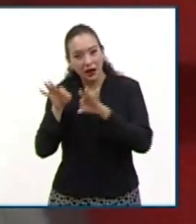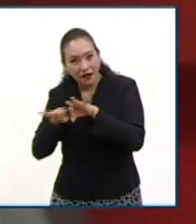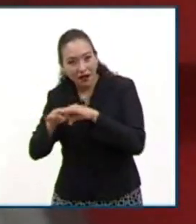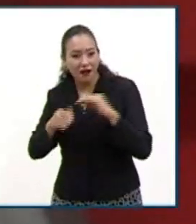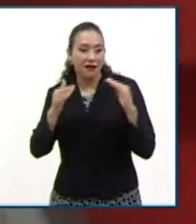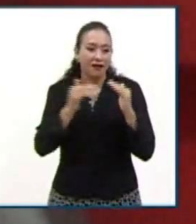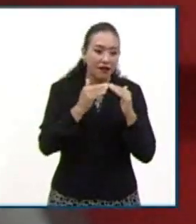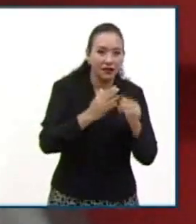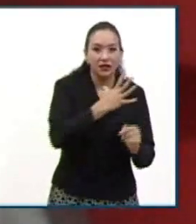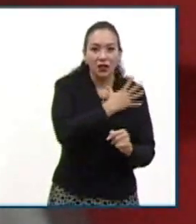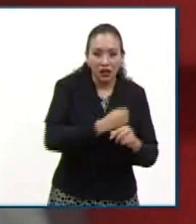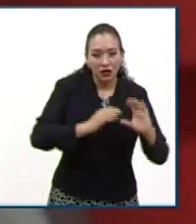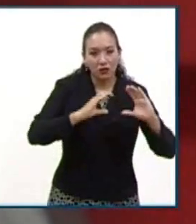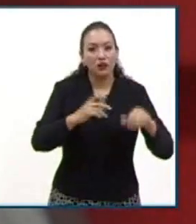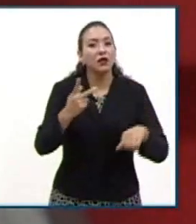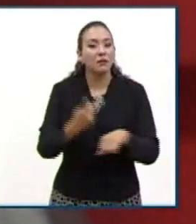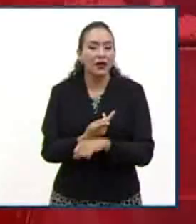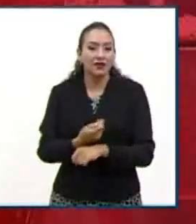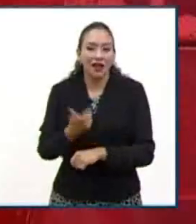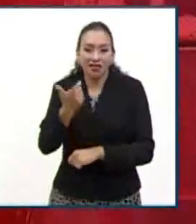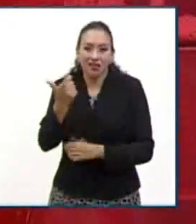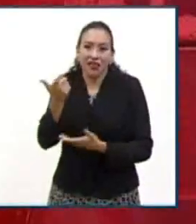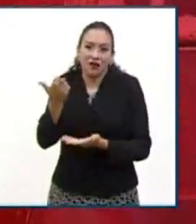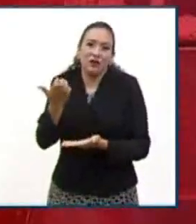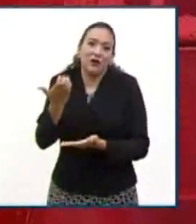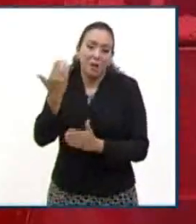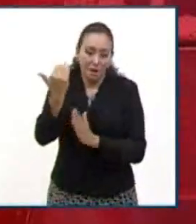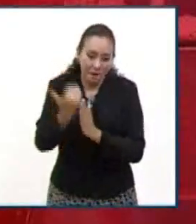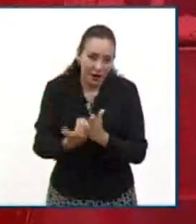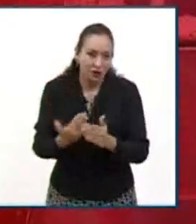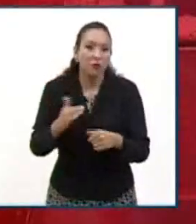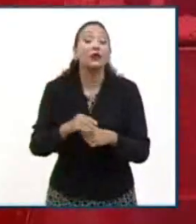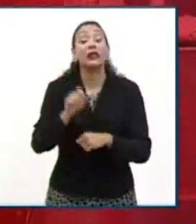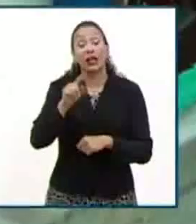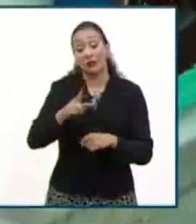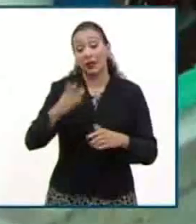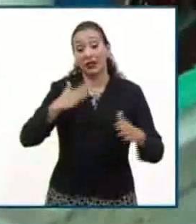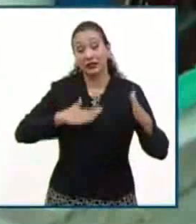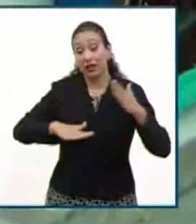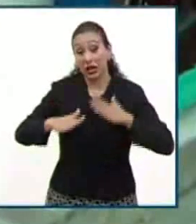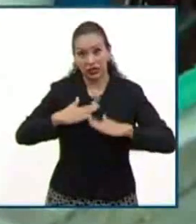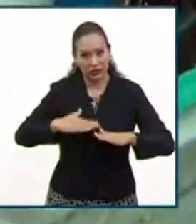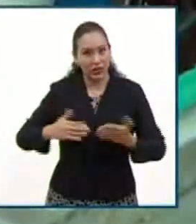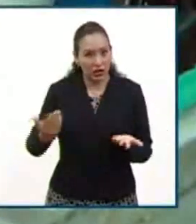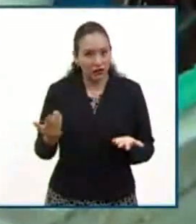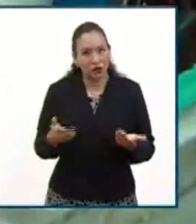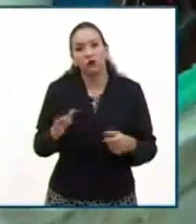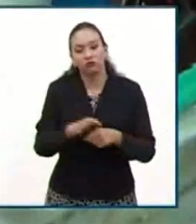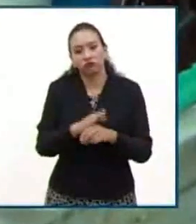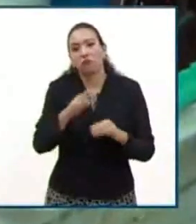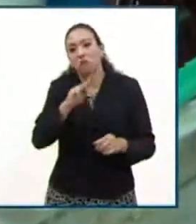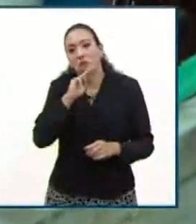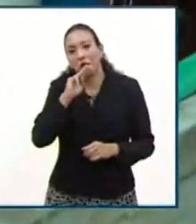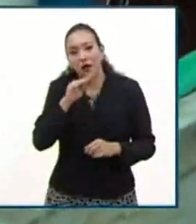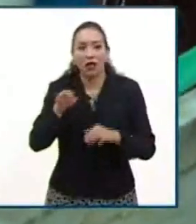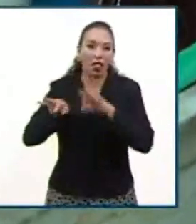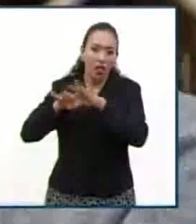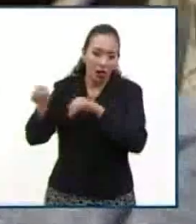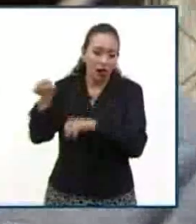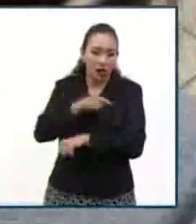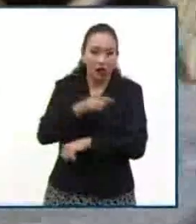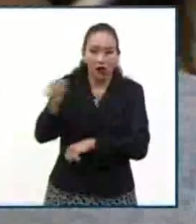desarrollo profesional y económico, sin olvidar el cansancio físico y mental. Aunado a esto, la economía de las mujeres se